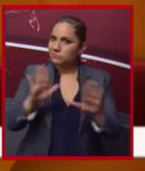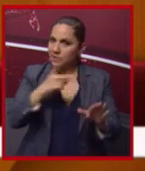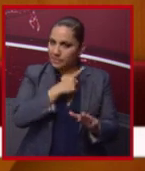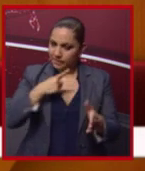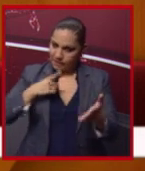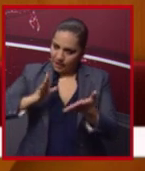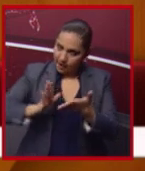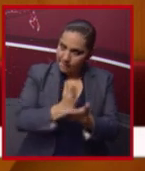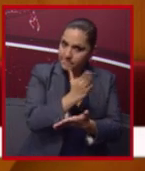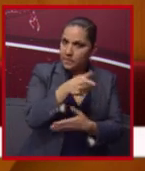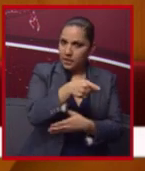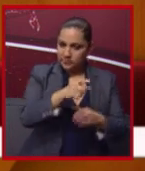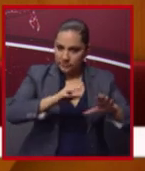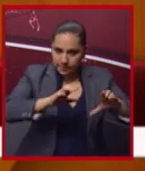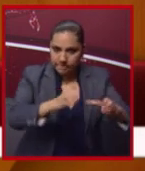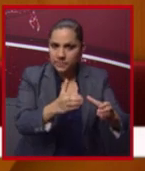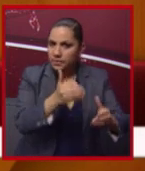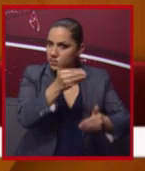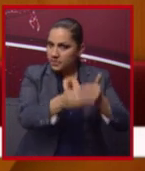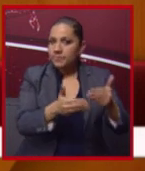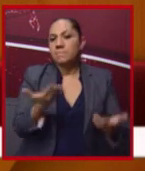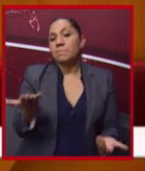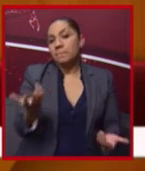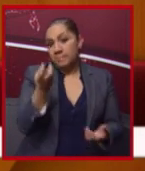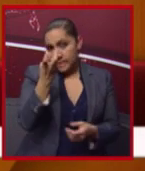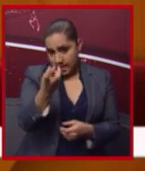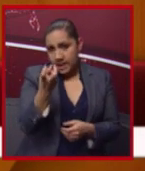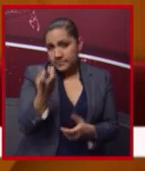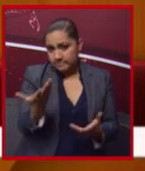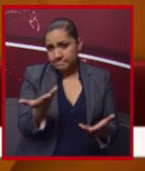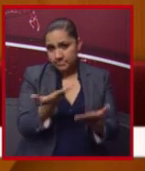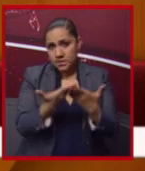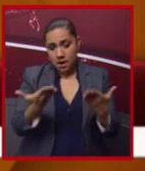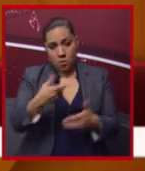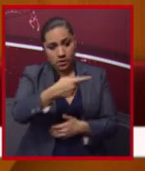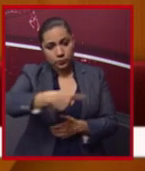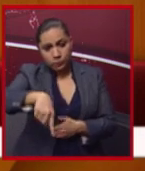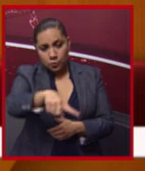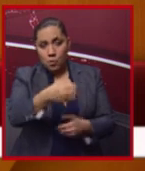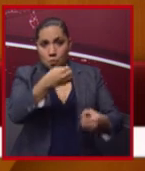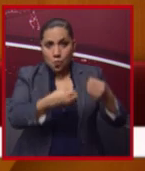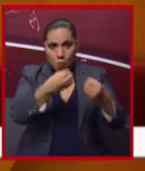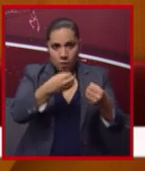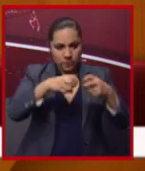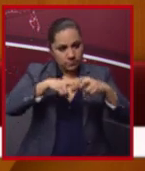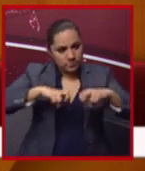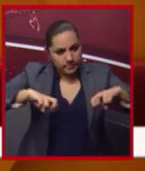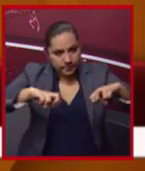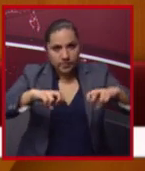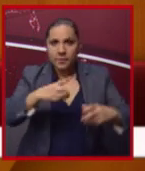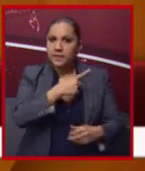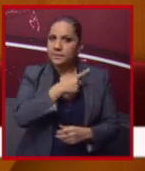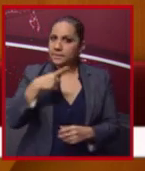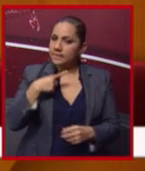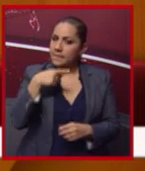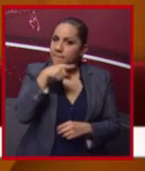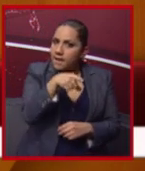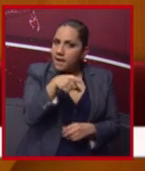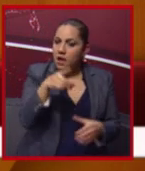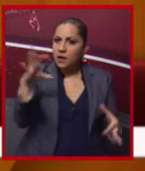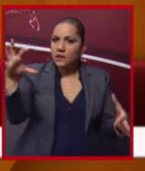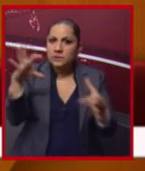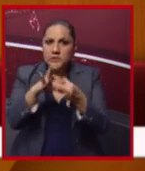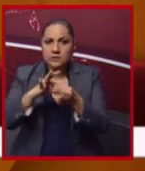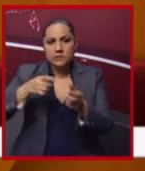entonces en cómo quienes integran la Corte mantenga la independencia judicial, por ejemplo,